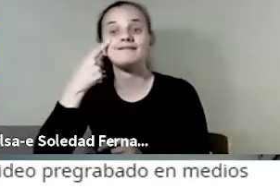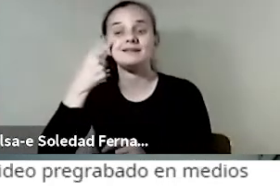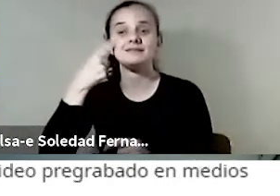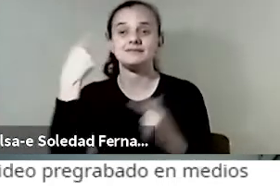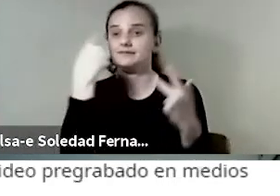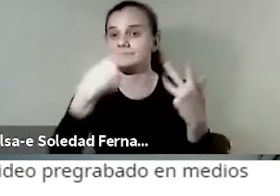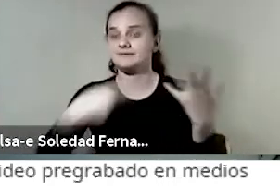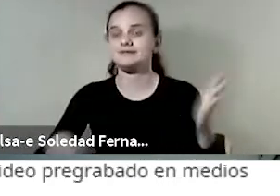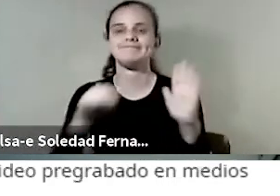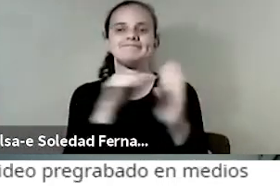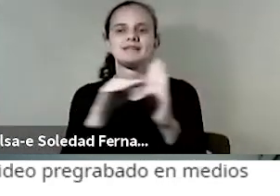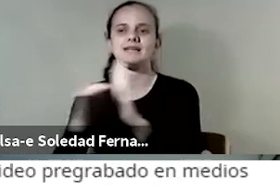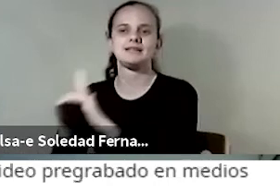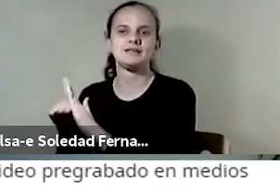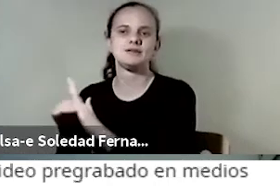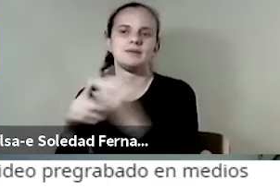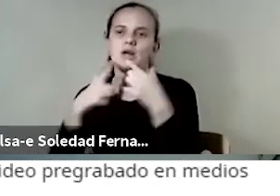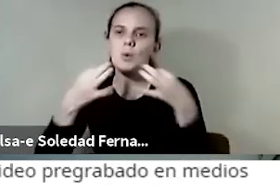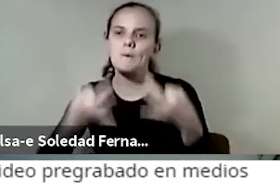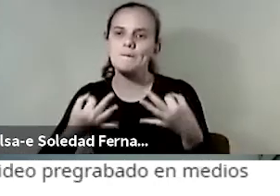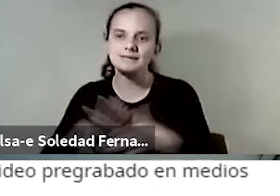cuáles son los principales